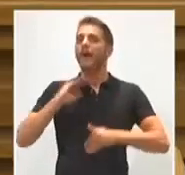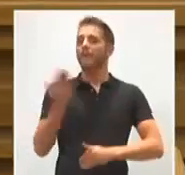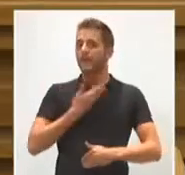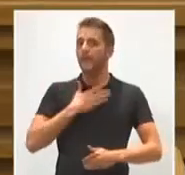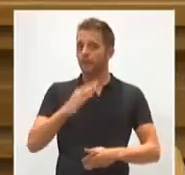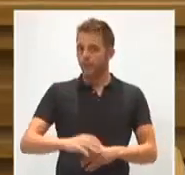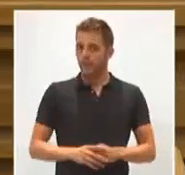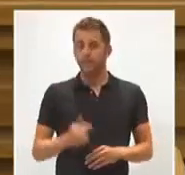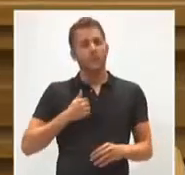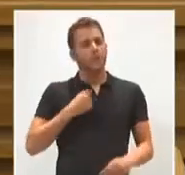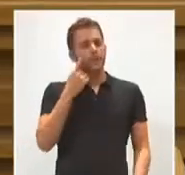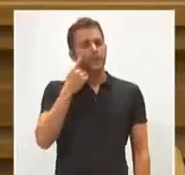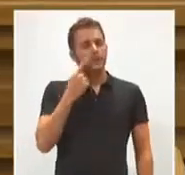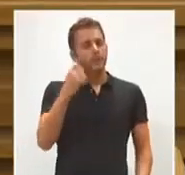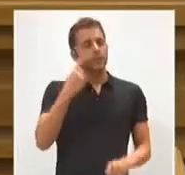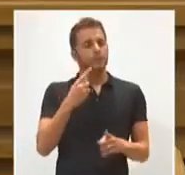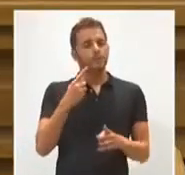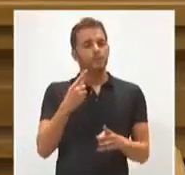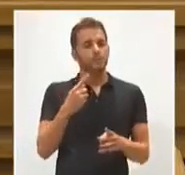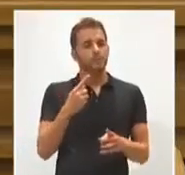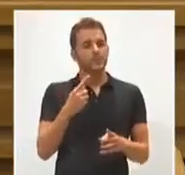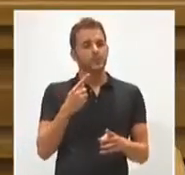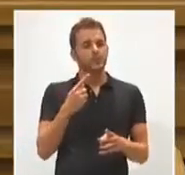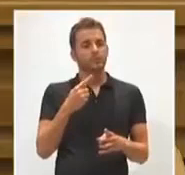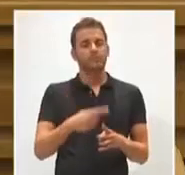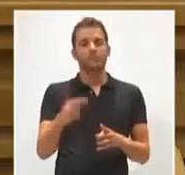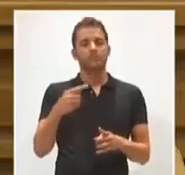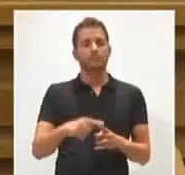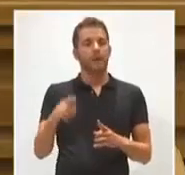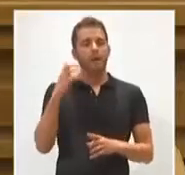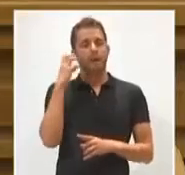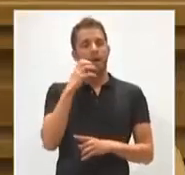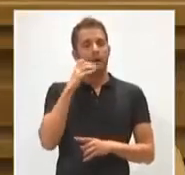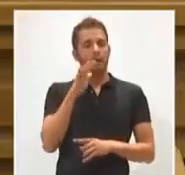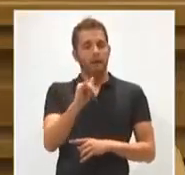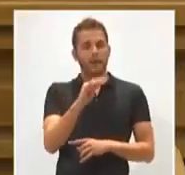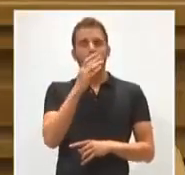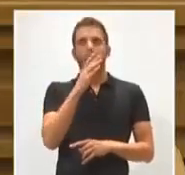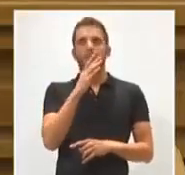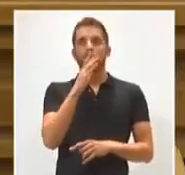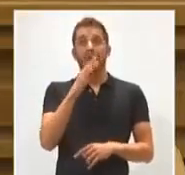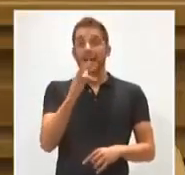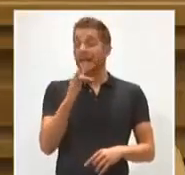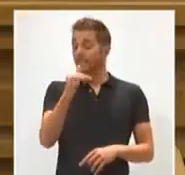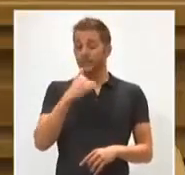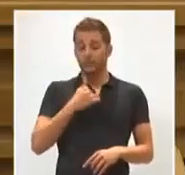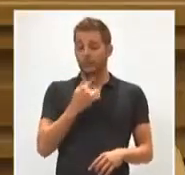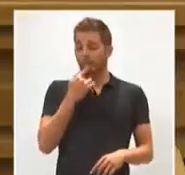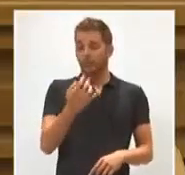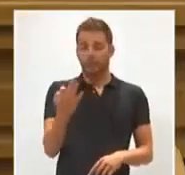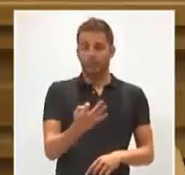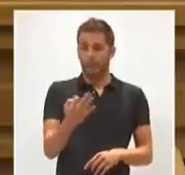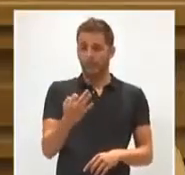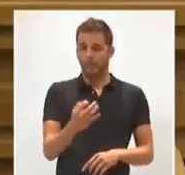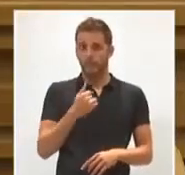fíjense que se produce una paradoja se produce una paradoja llamarla la tengo que exhibir en este país pero lo digo